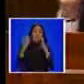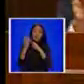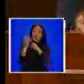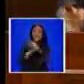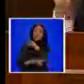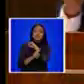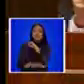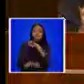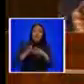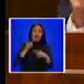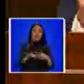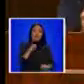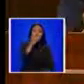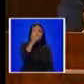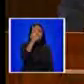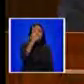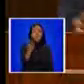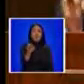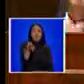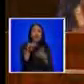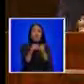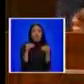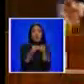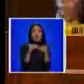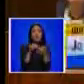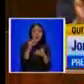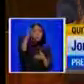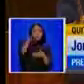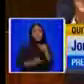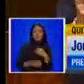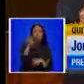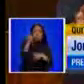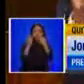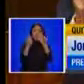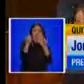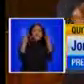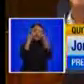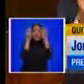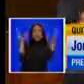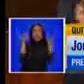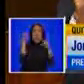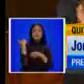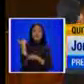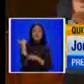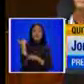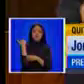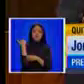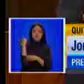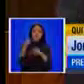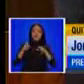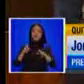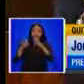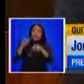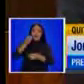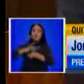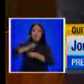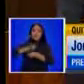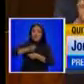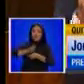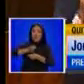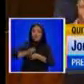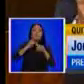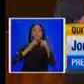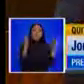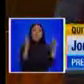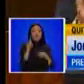hasta $3,088 de multa a las operadoras que tienen título de tránsito y permiso de operación, mientras que